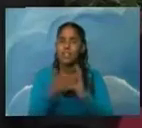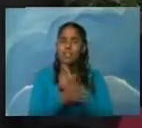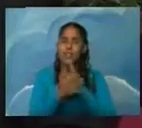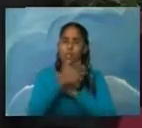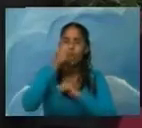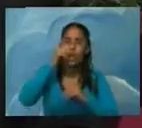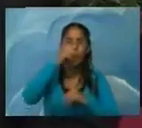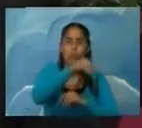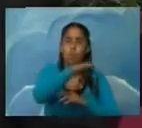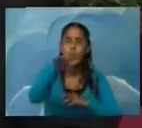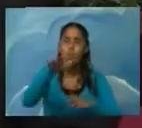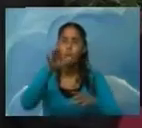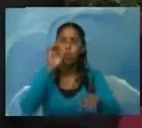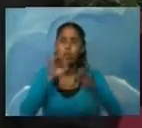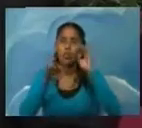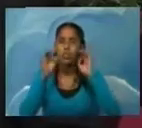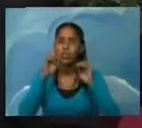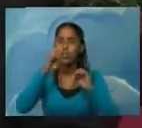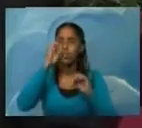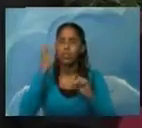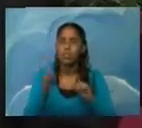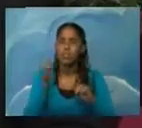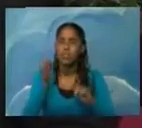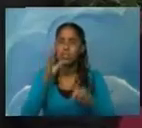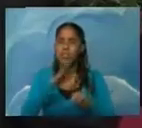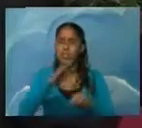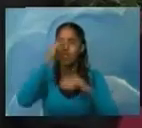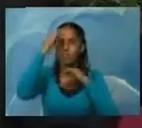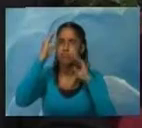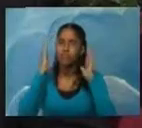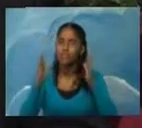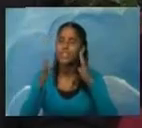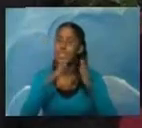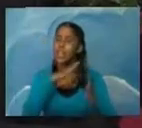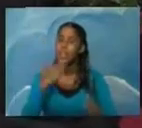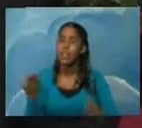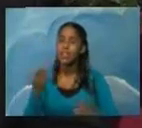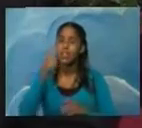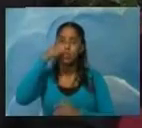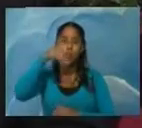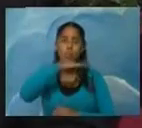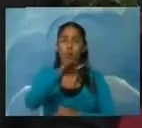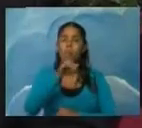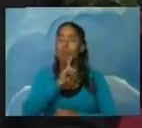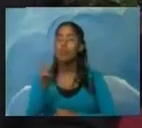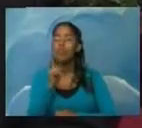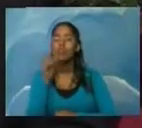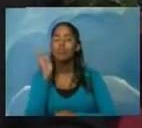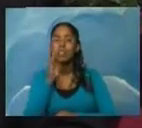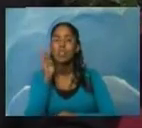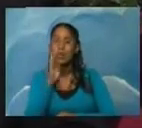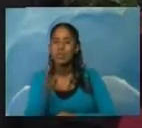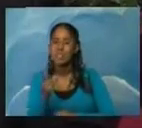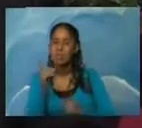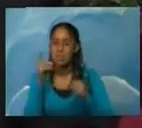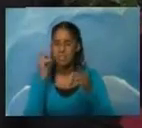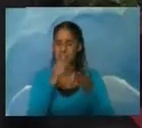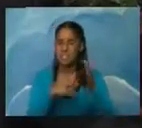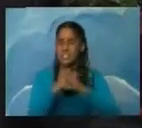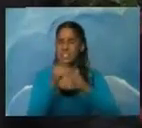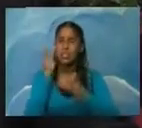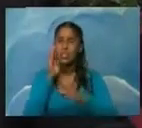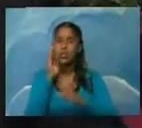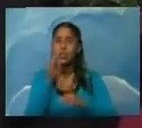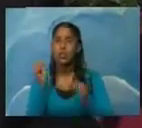pueblo escogido. Dios siempre está interesado en que su pueblo no se contamine con lo inmundo. Acá vemos que